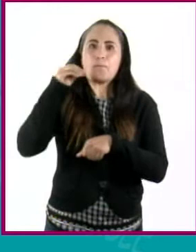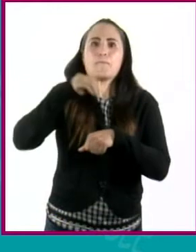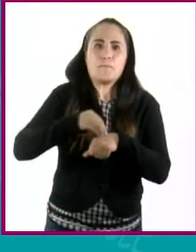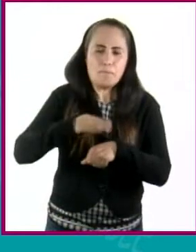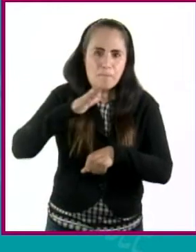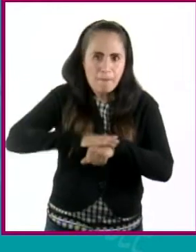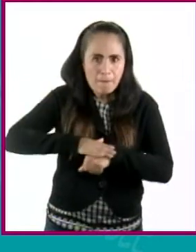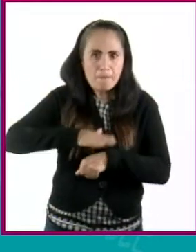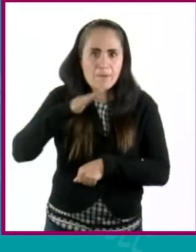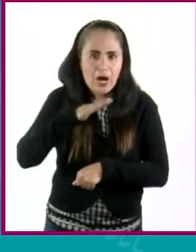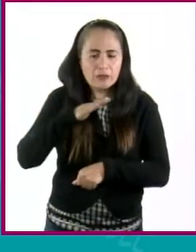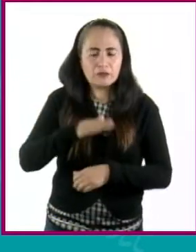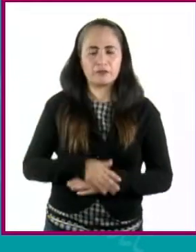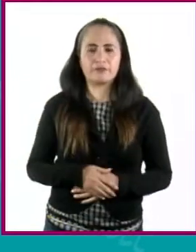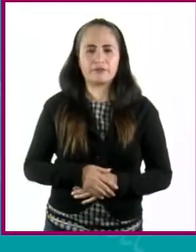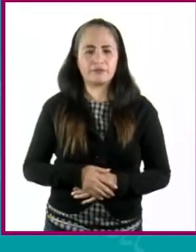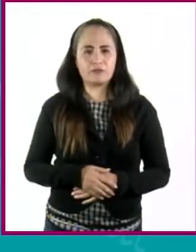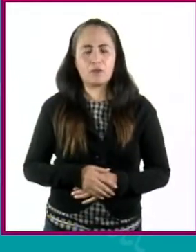acumulada.